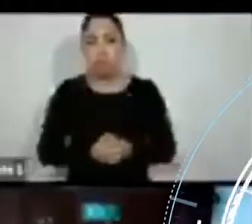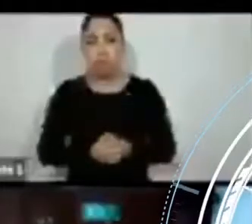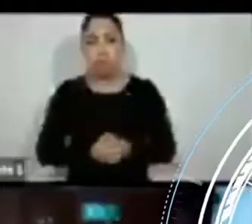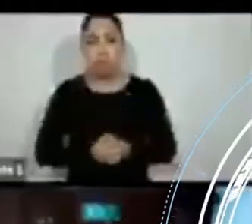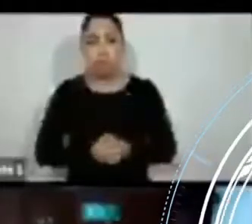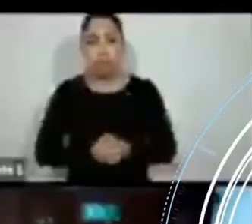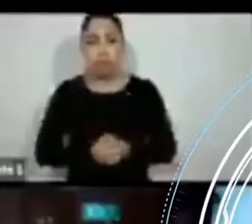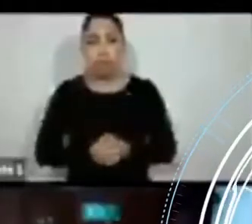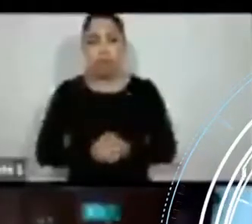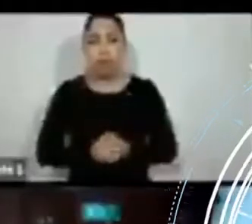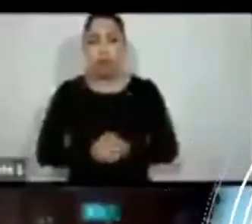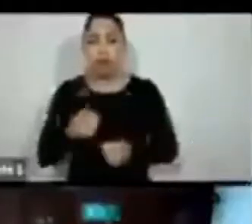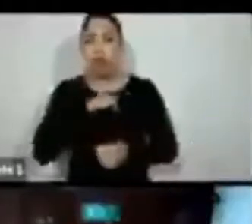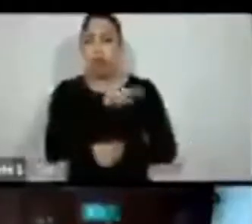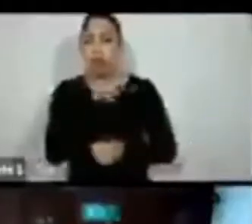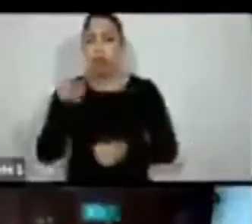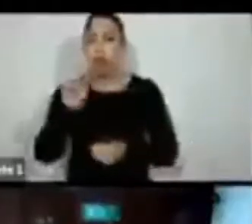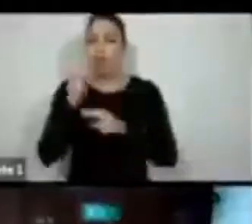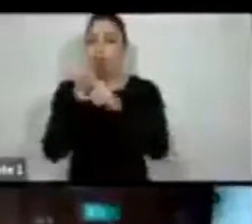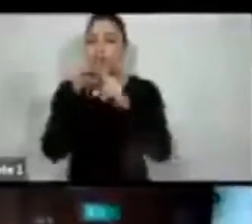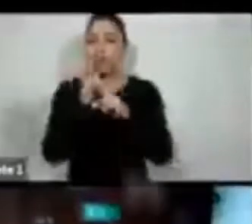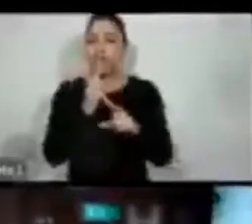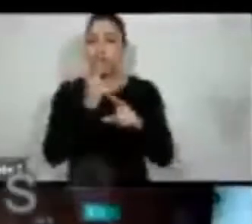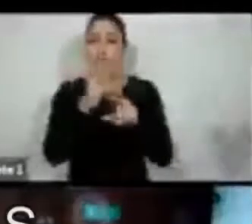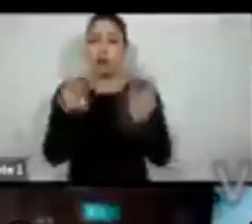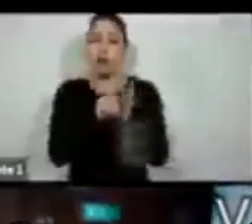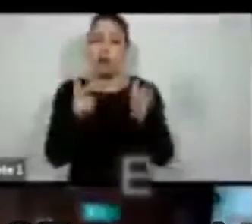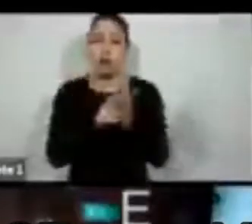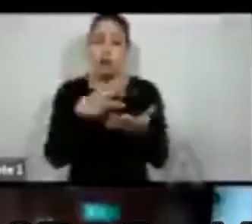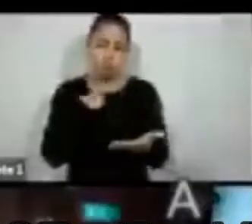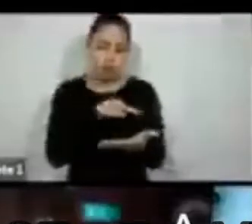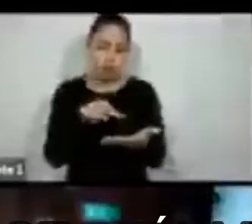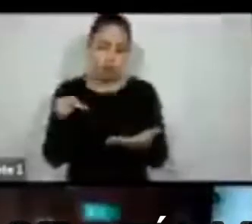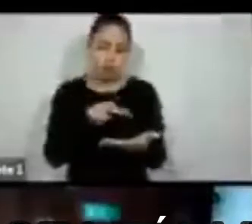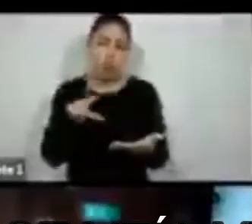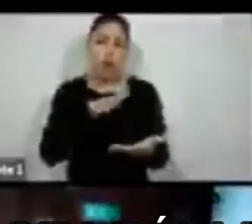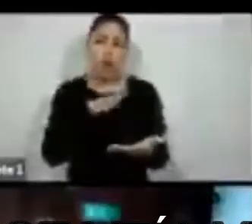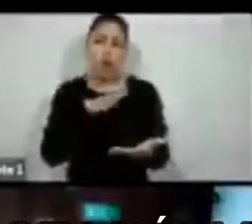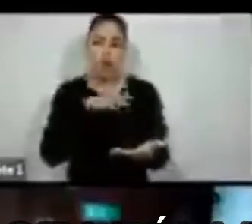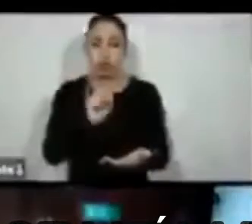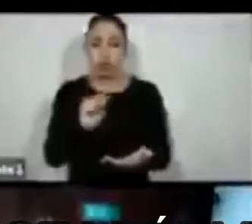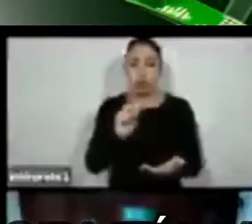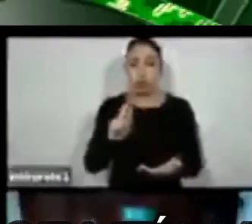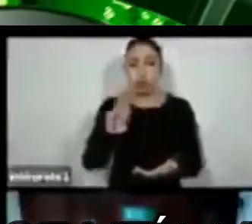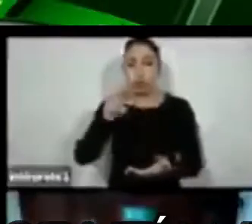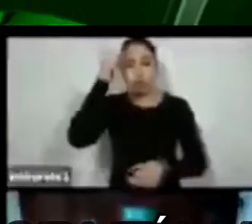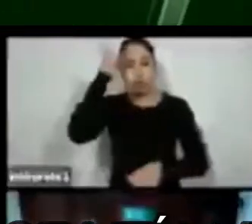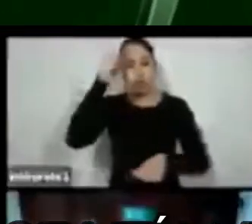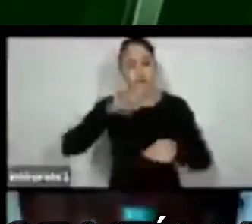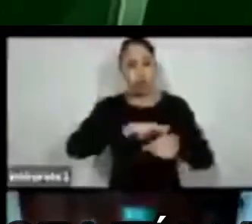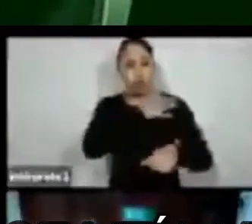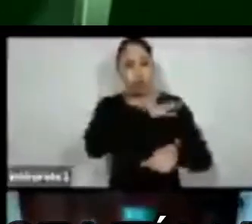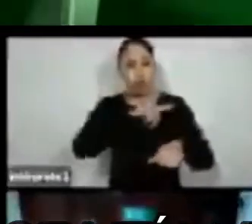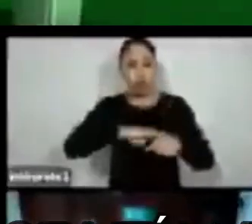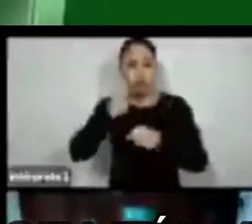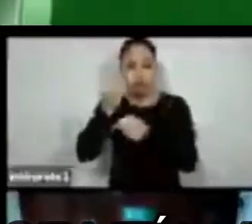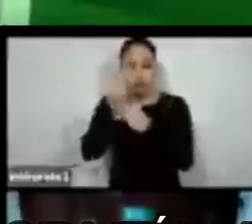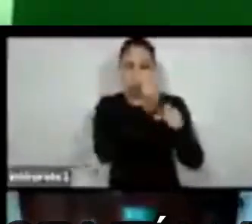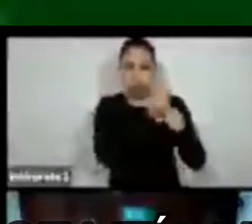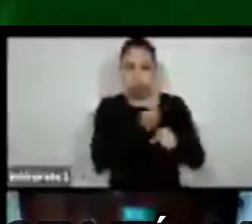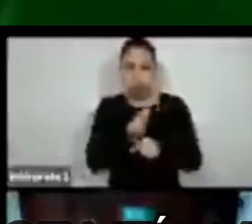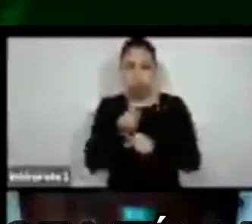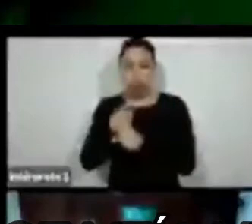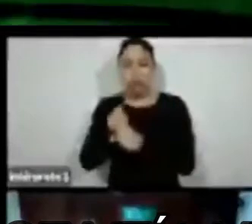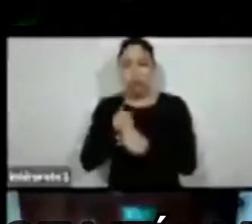nos enteramos por la prensa que existe una vacante del subdirector general de mantenimiento desde hace varios meses.